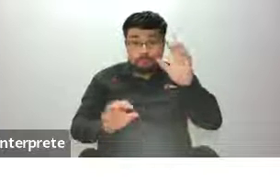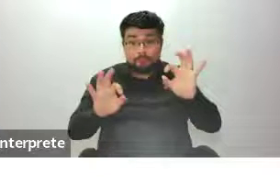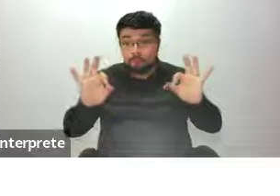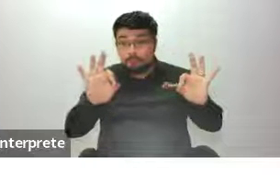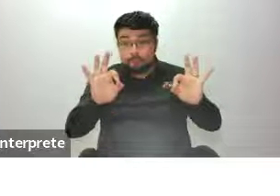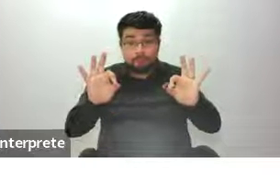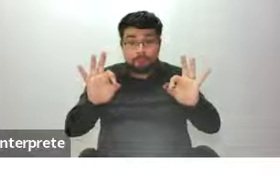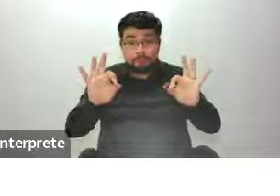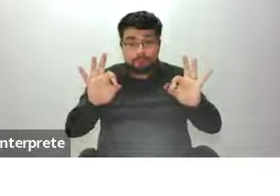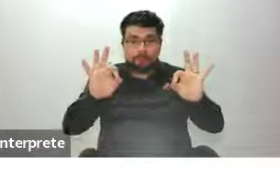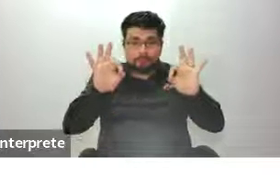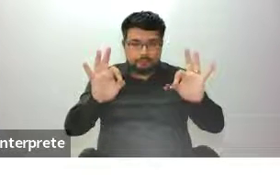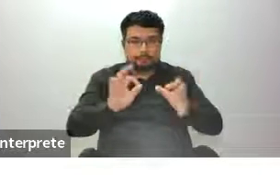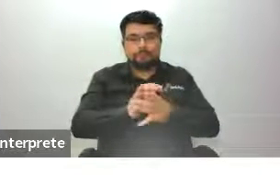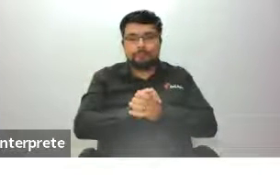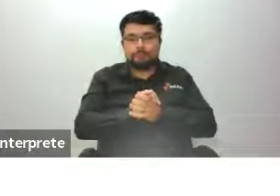Ok.